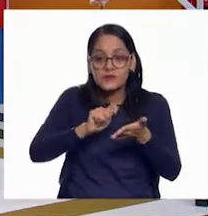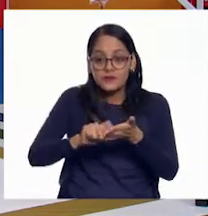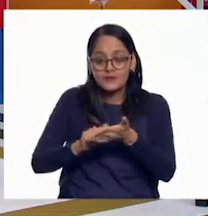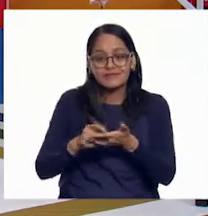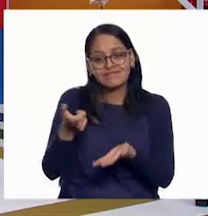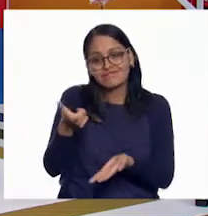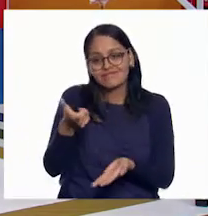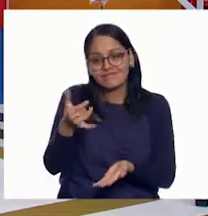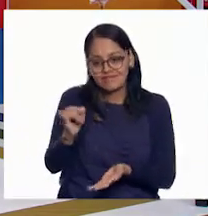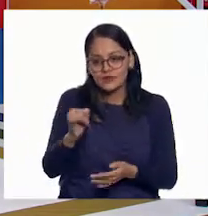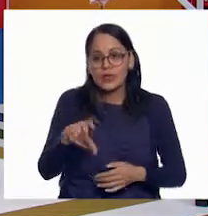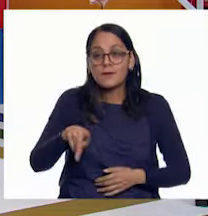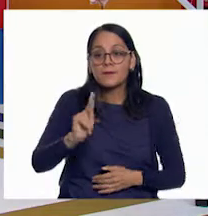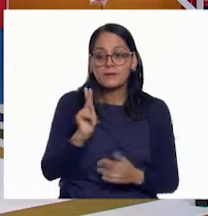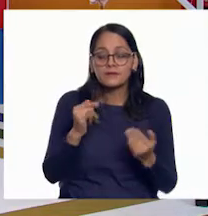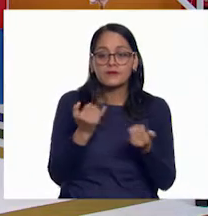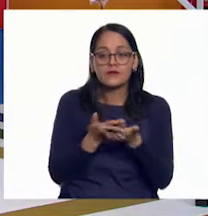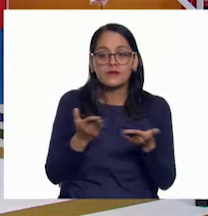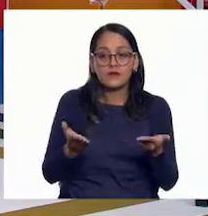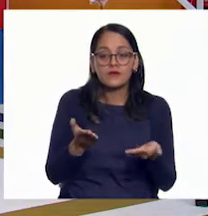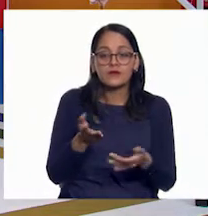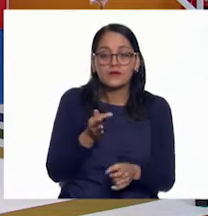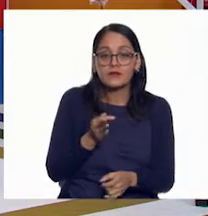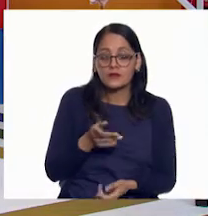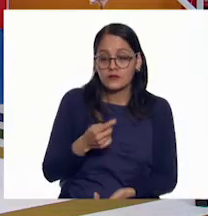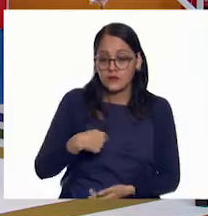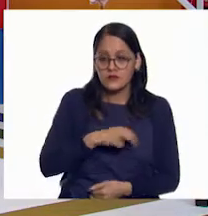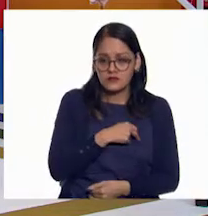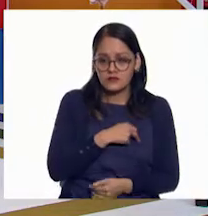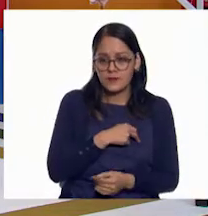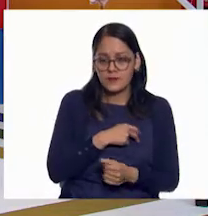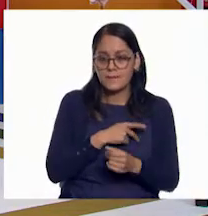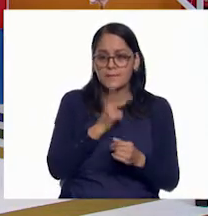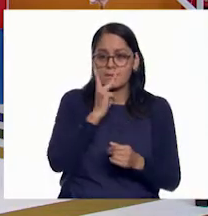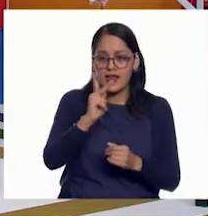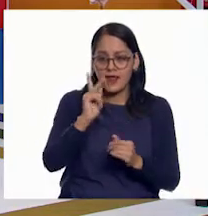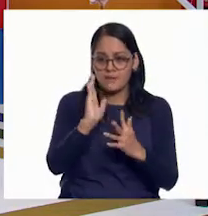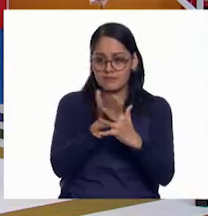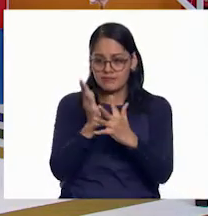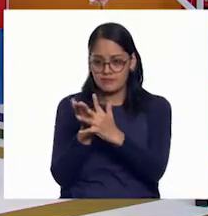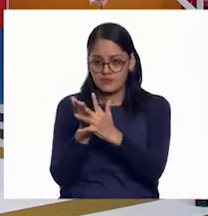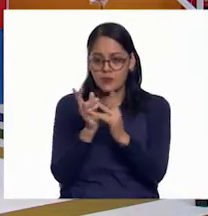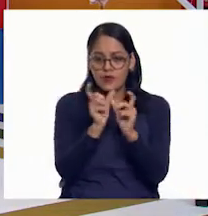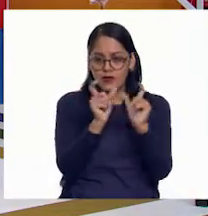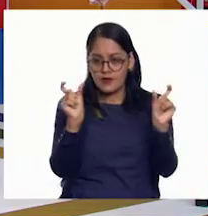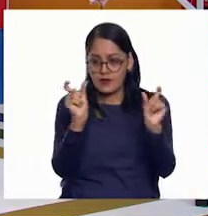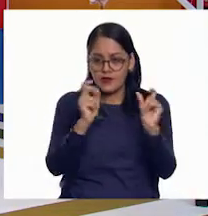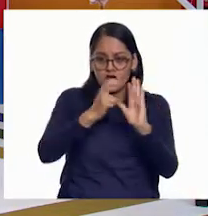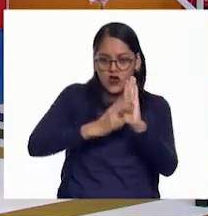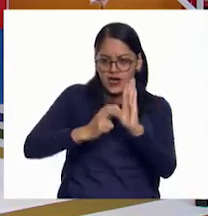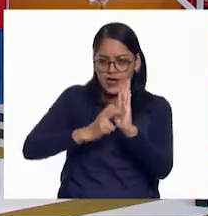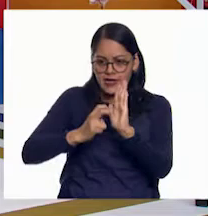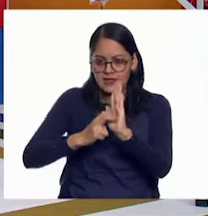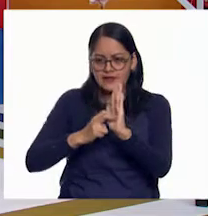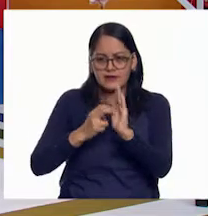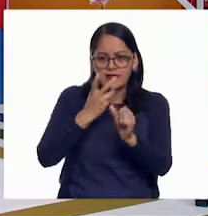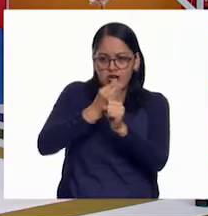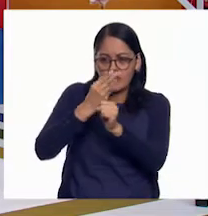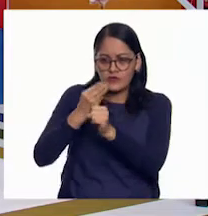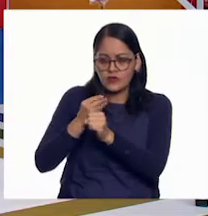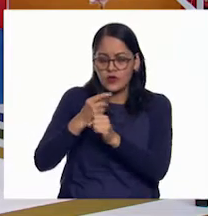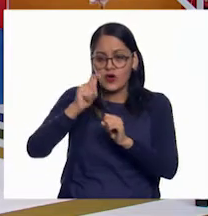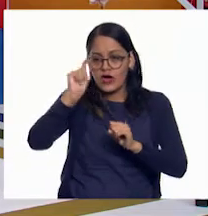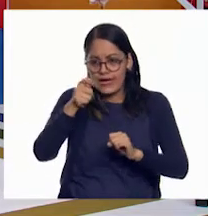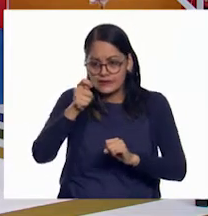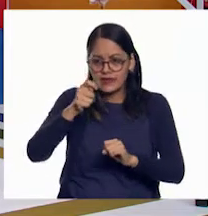Pero ahorita no vamos a hacer segmentación de palabras, como te dije, no vamos a ver si les falta acento, si